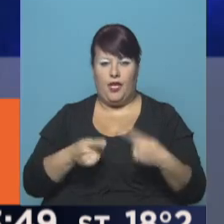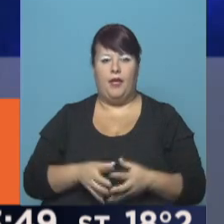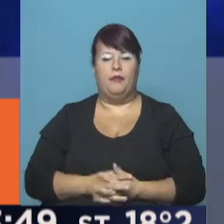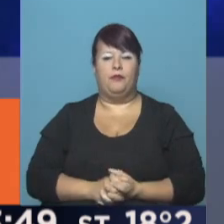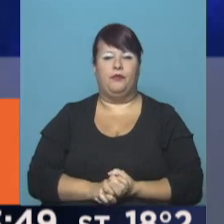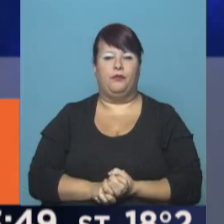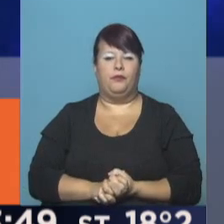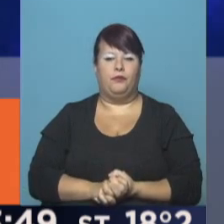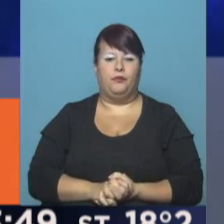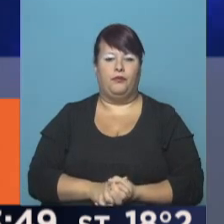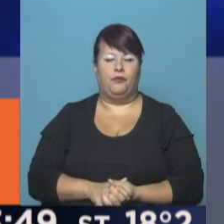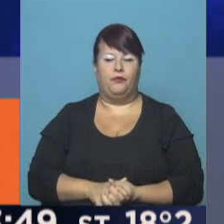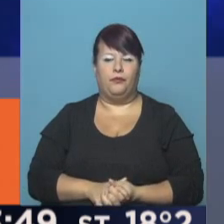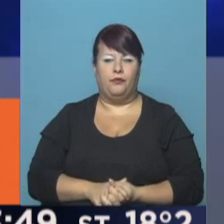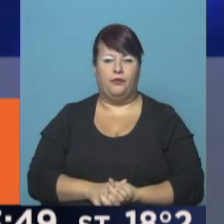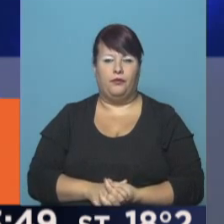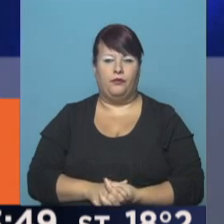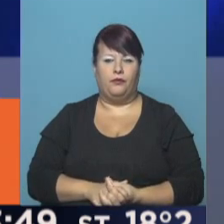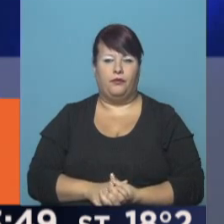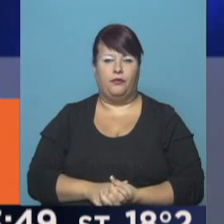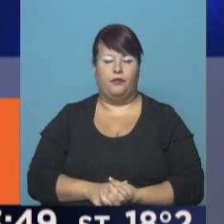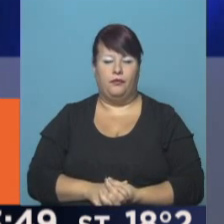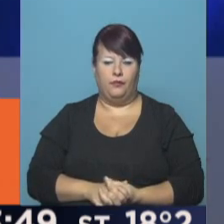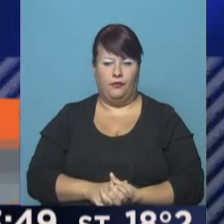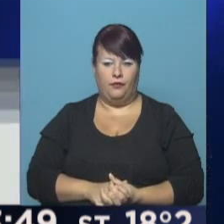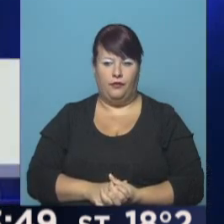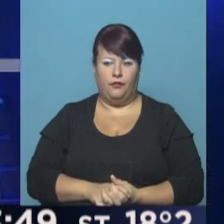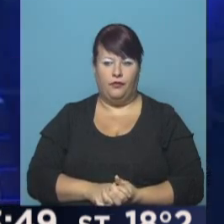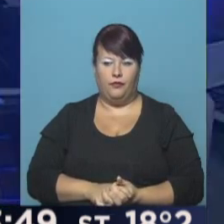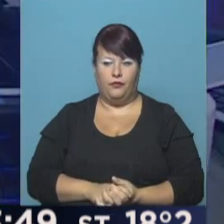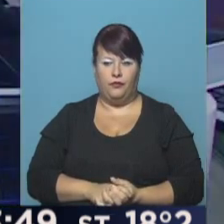Zaya, Zaya, ahí.